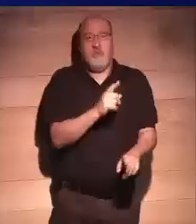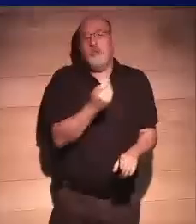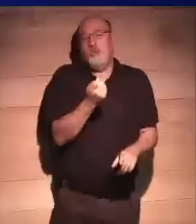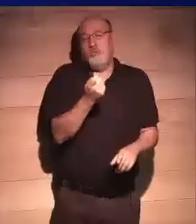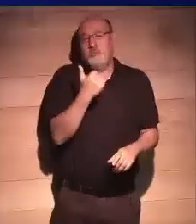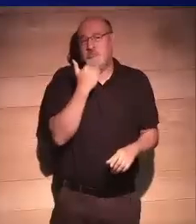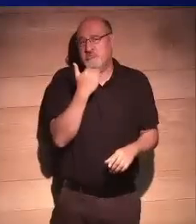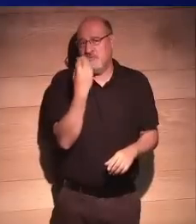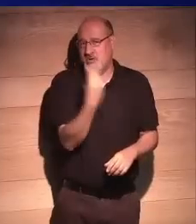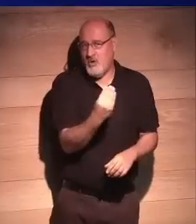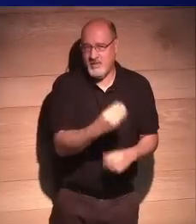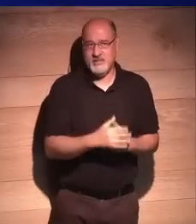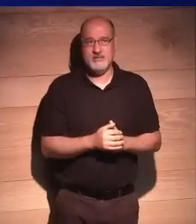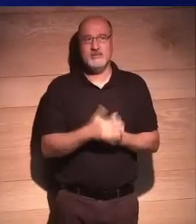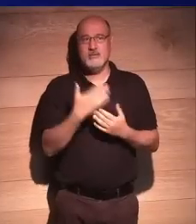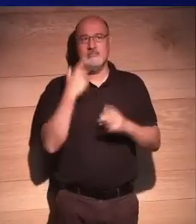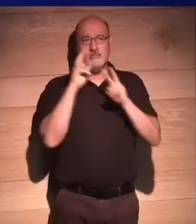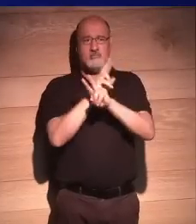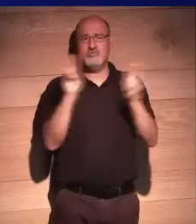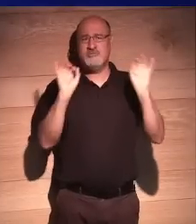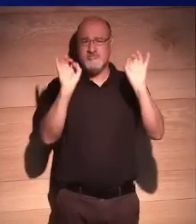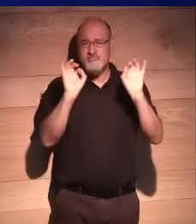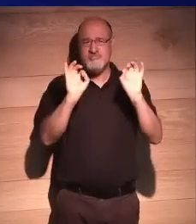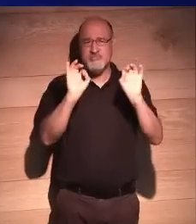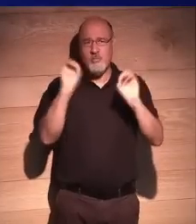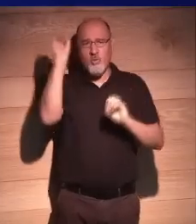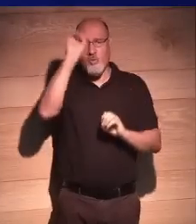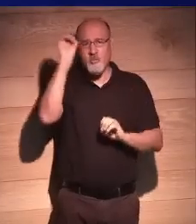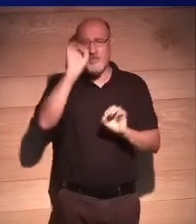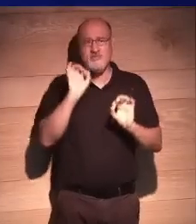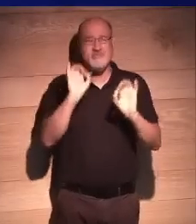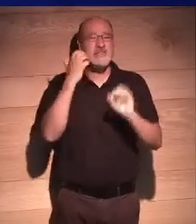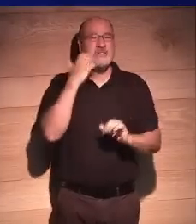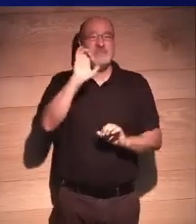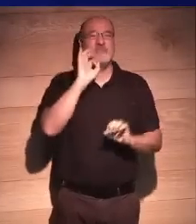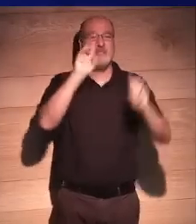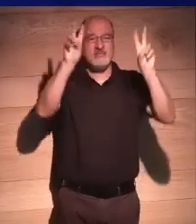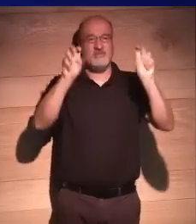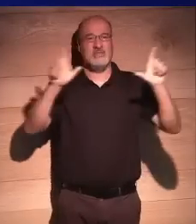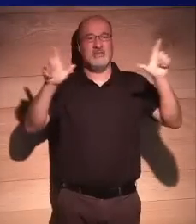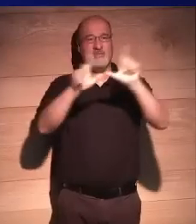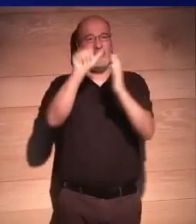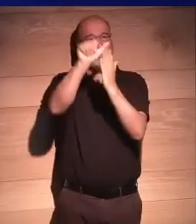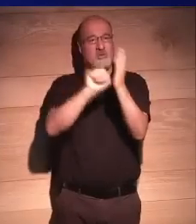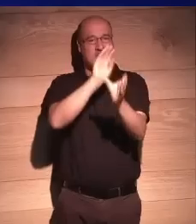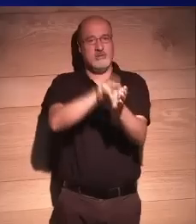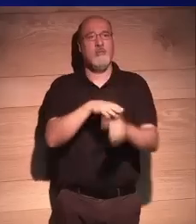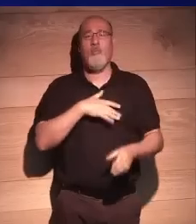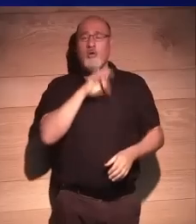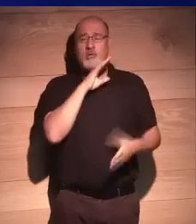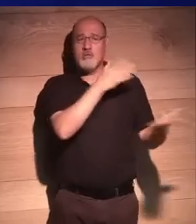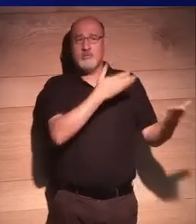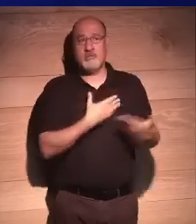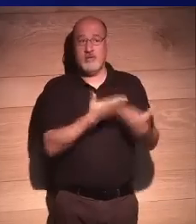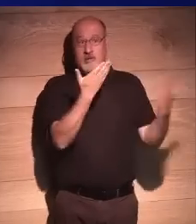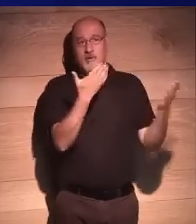joven, y tiene una mirada muy particular, muy incisiva sobre la tele, y estoy muy contenta de que estés